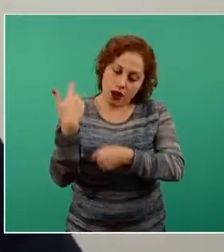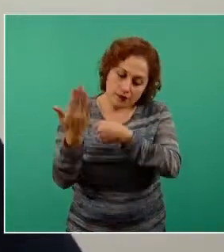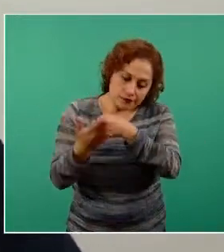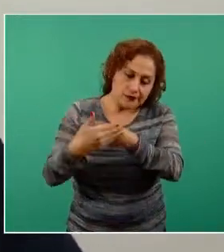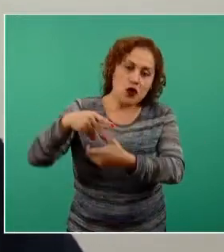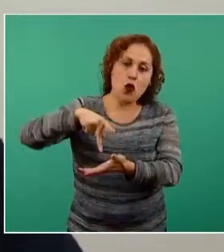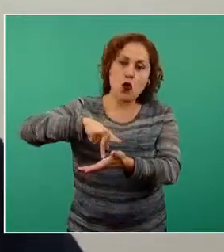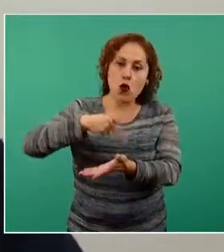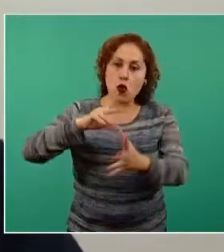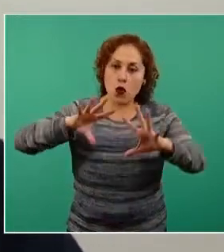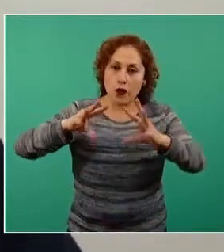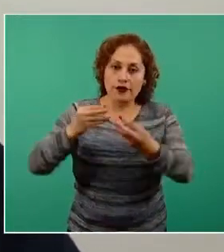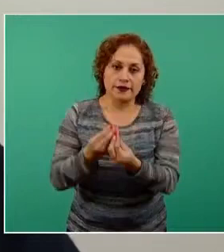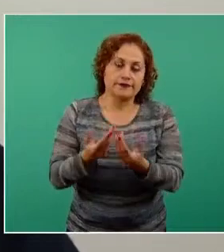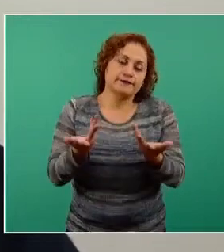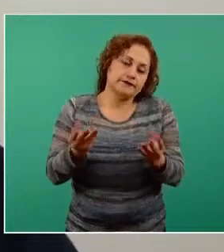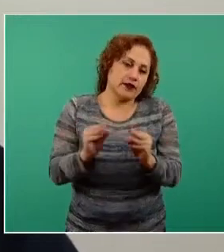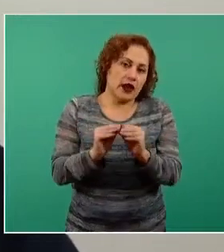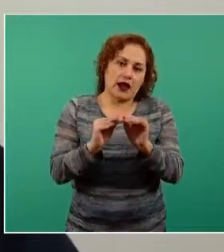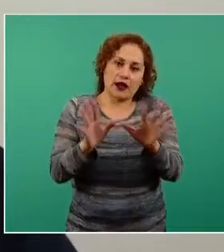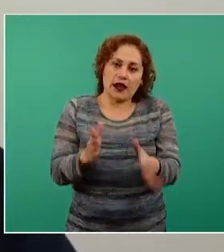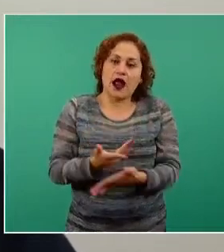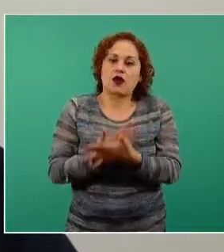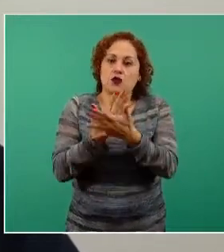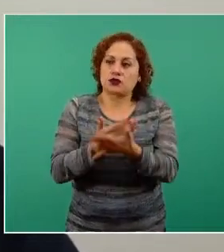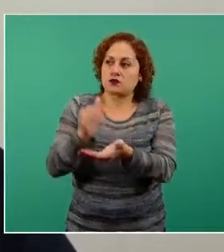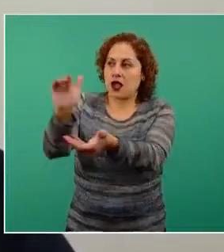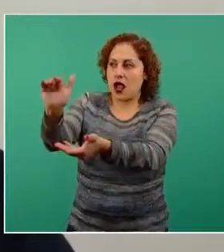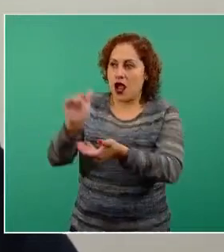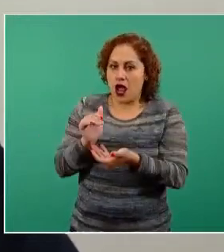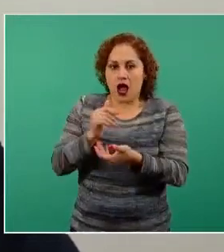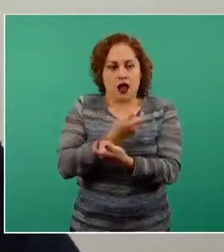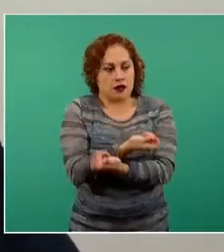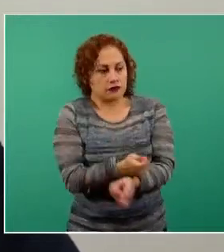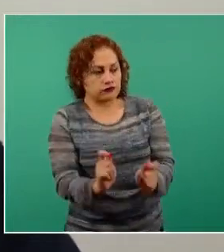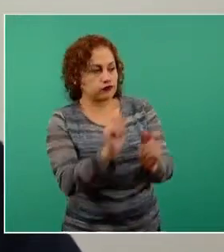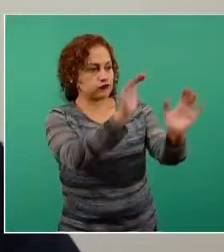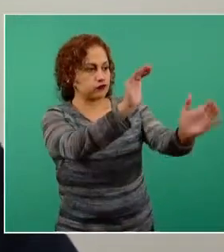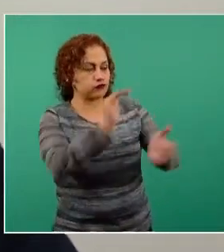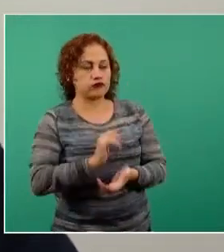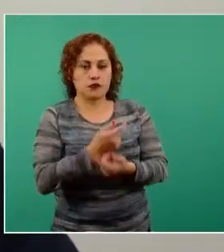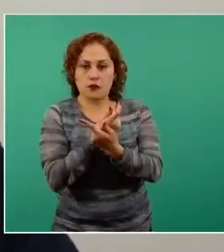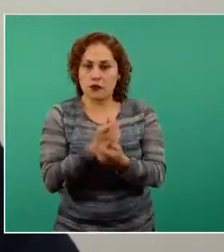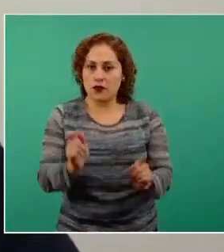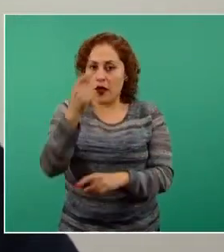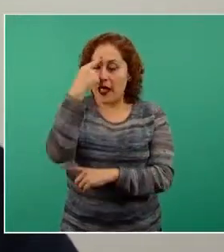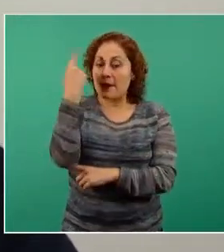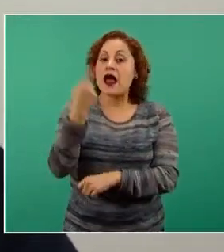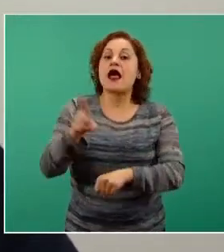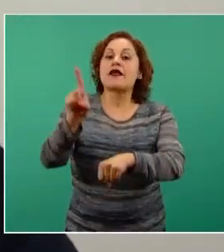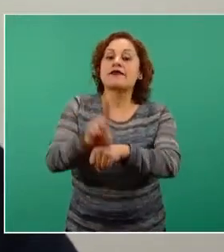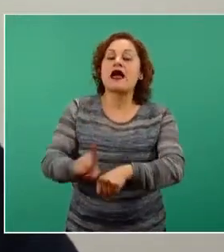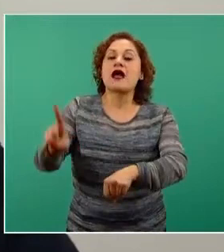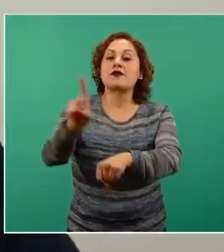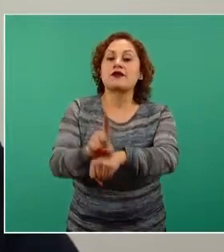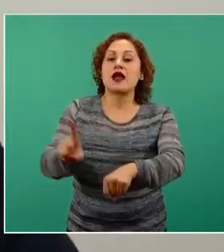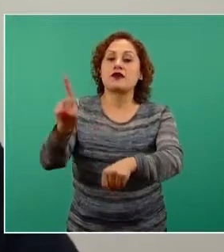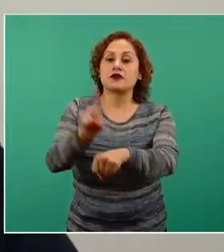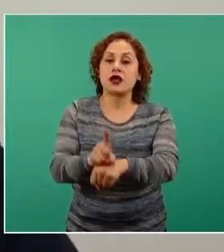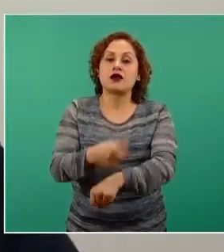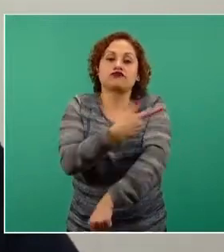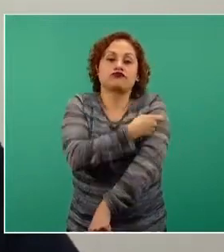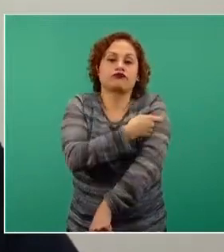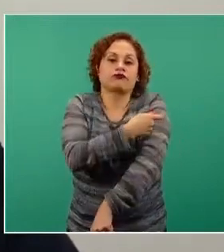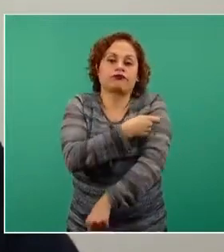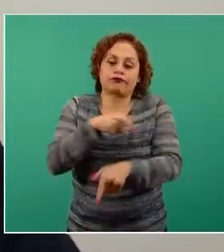teniendo la proveeduría y la cantidad de vacunas necesarias para continuar día a día con el avance en